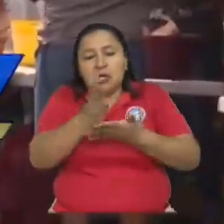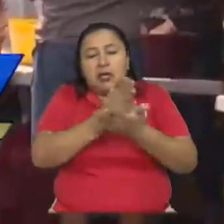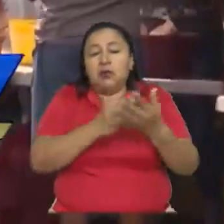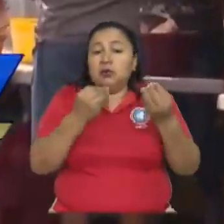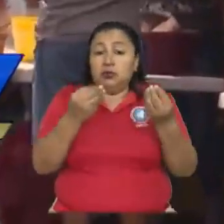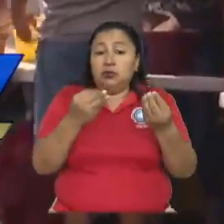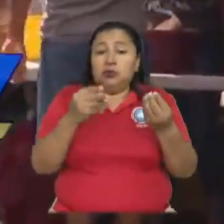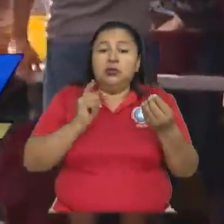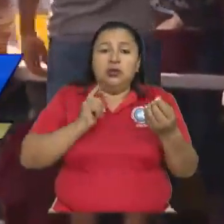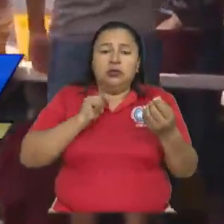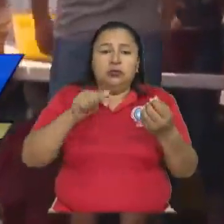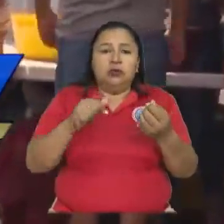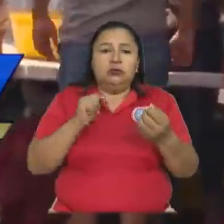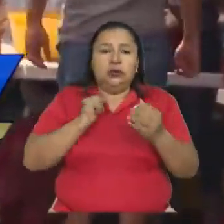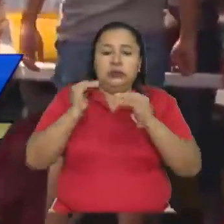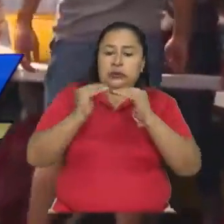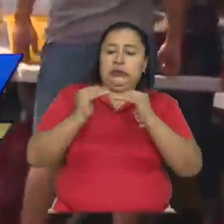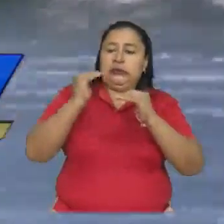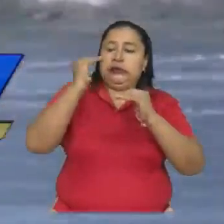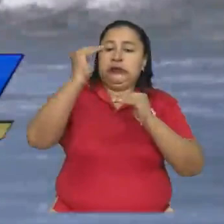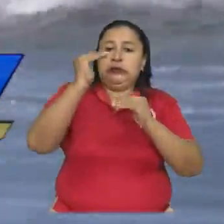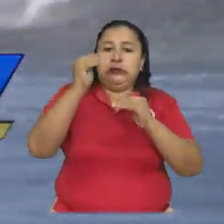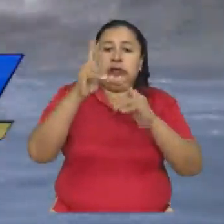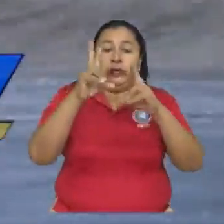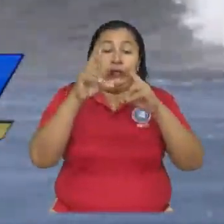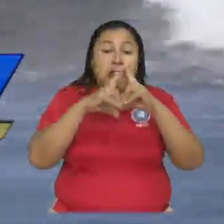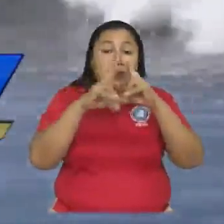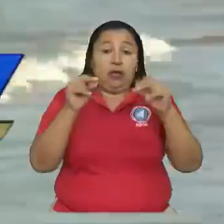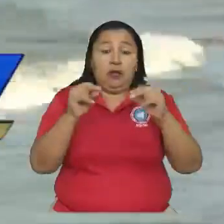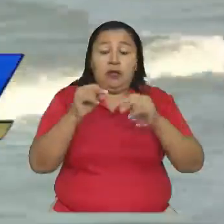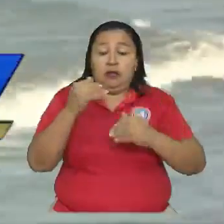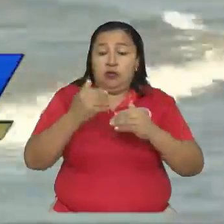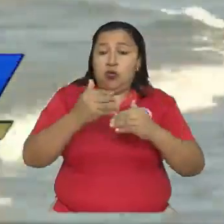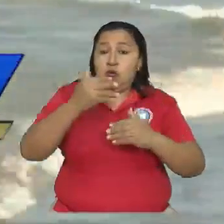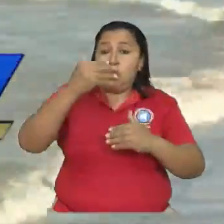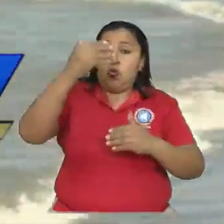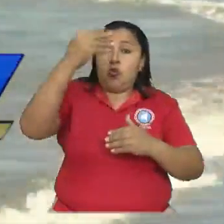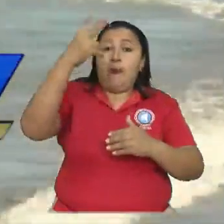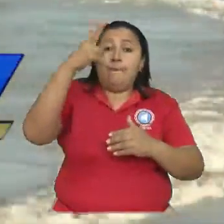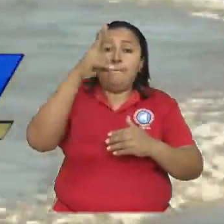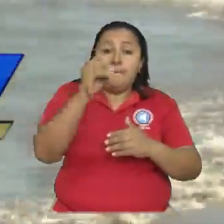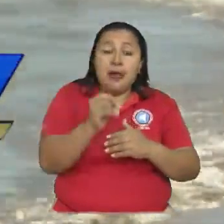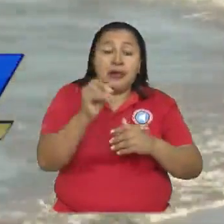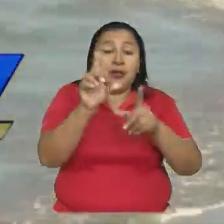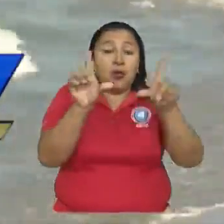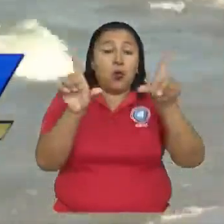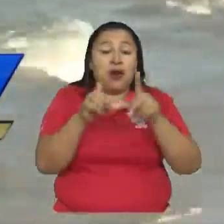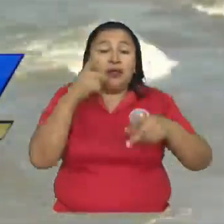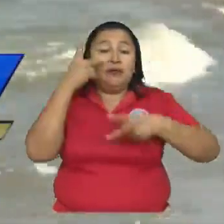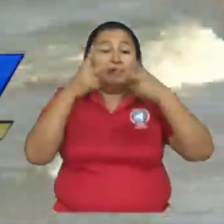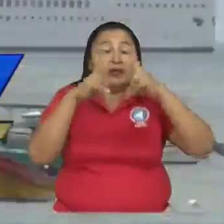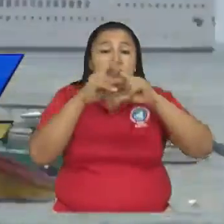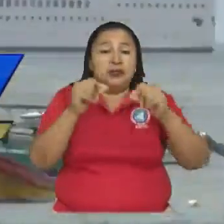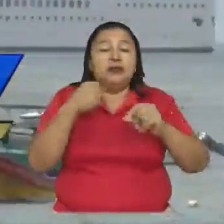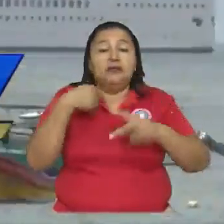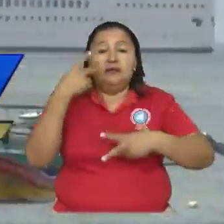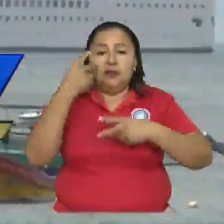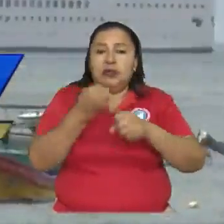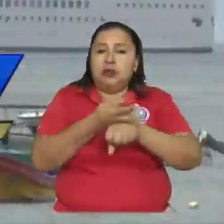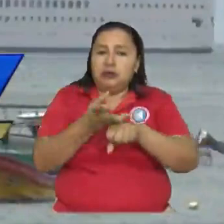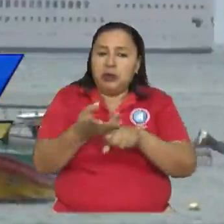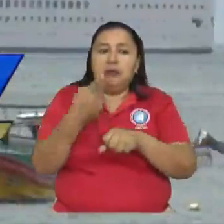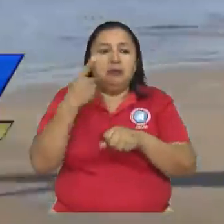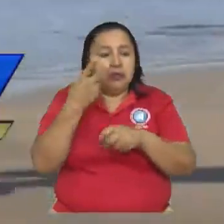cuales ubicó a Nicaragua dentro de los 20 destinos a visitar en el 2020, donde recomendaban que visiten nuestro país.